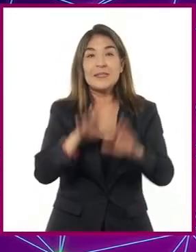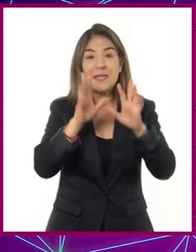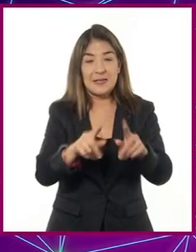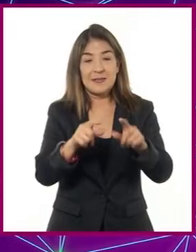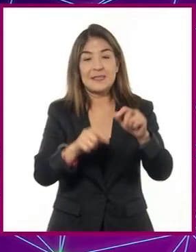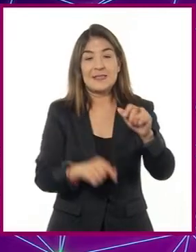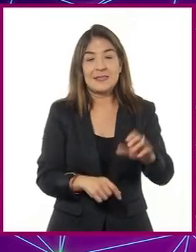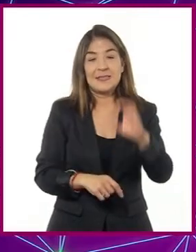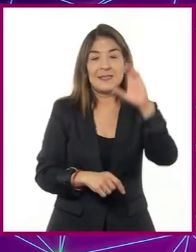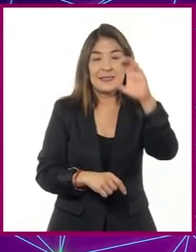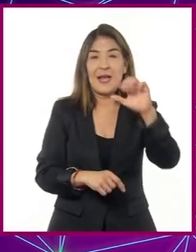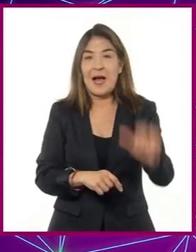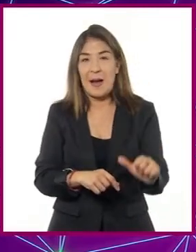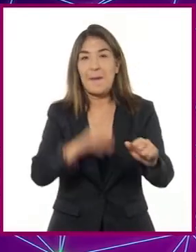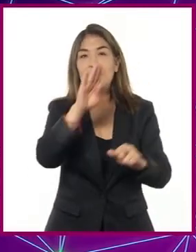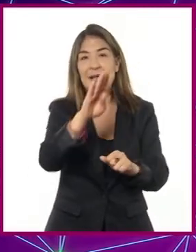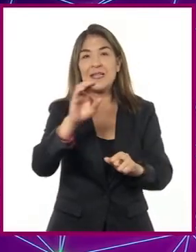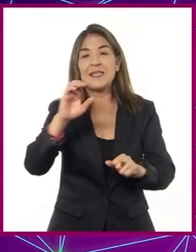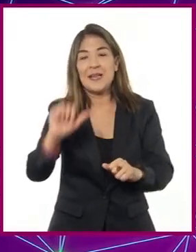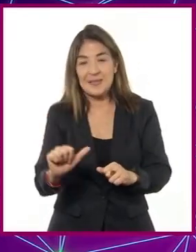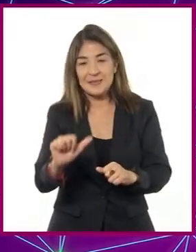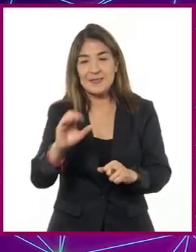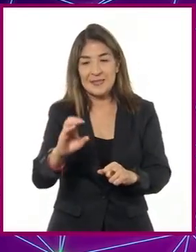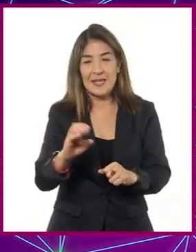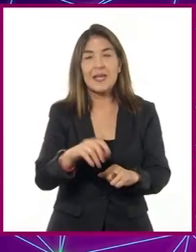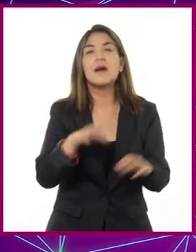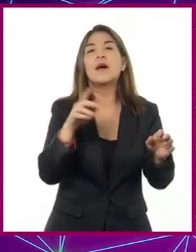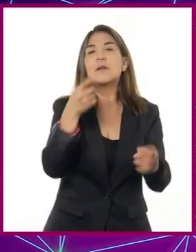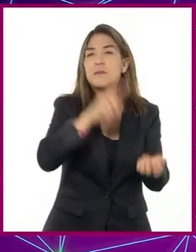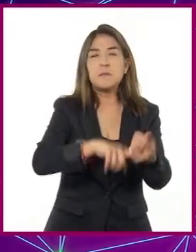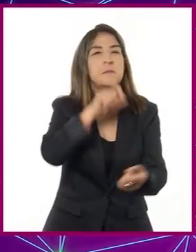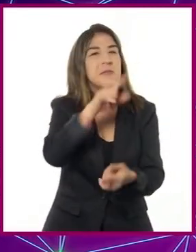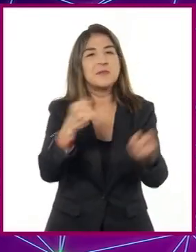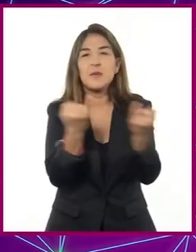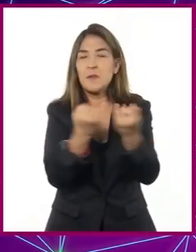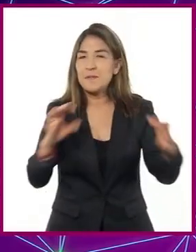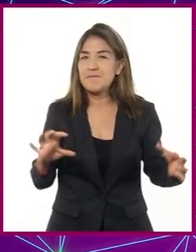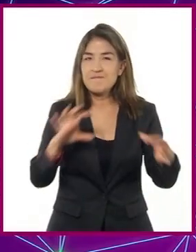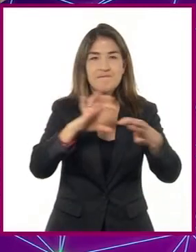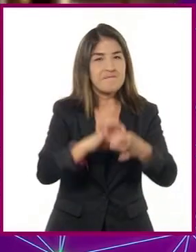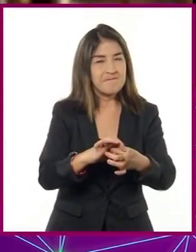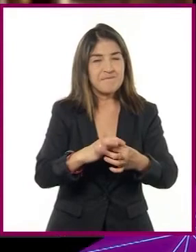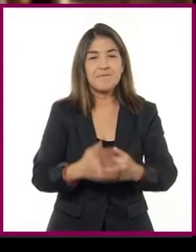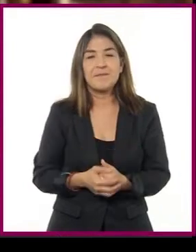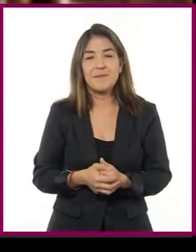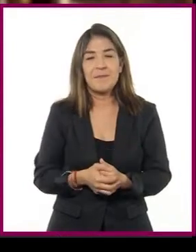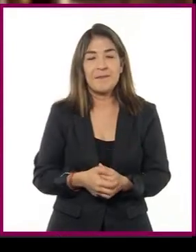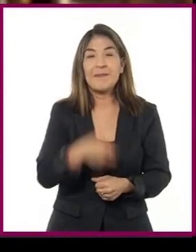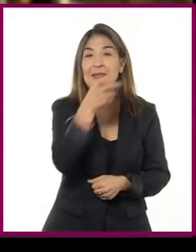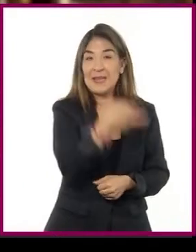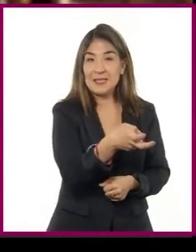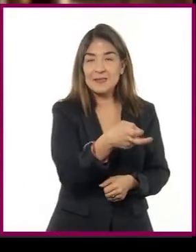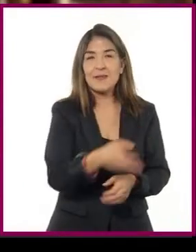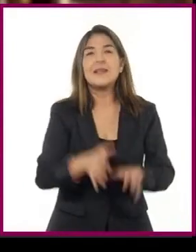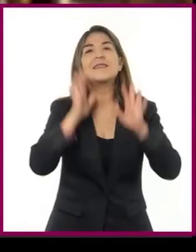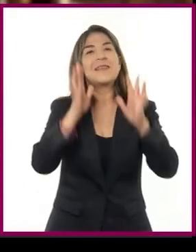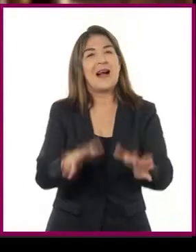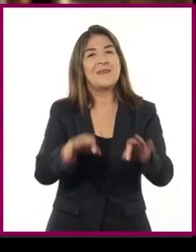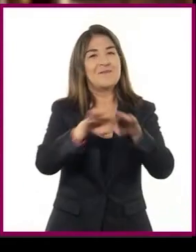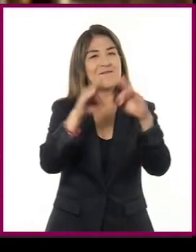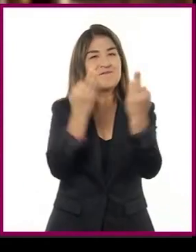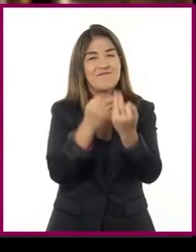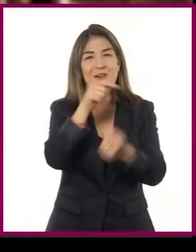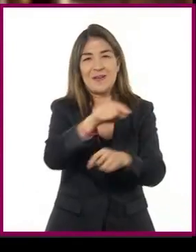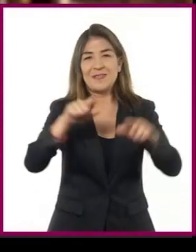CA, AB, CB son iguales entre sí. Así se ha construido